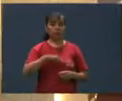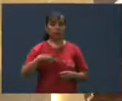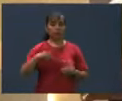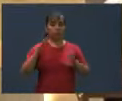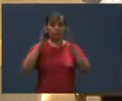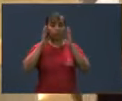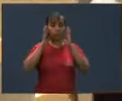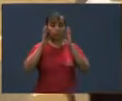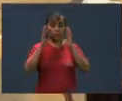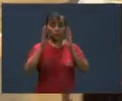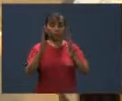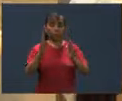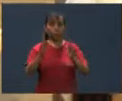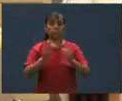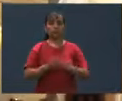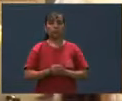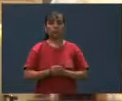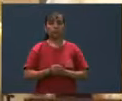siempre nos